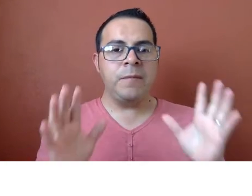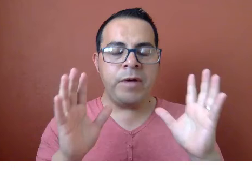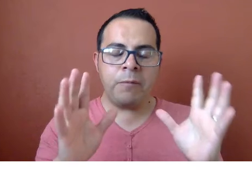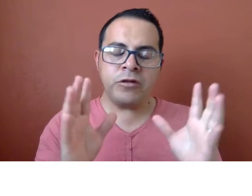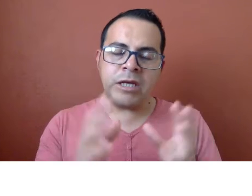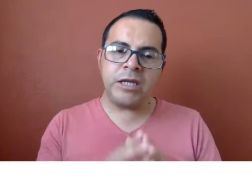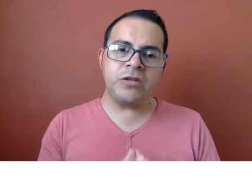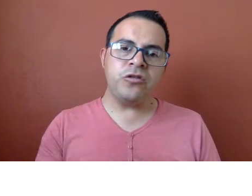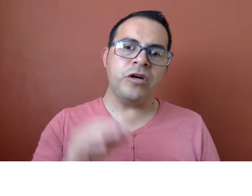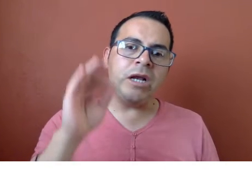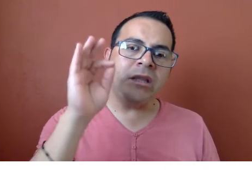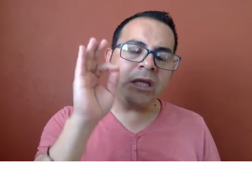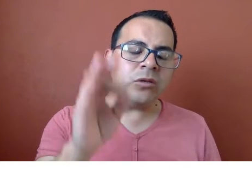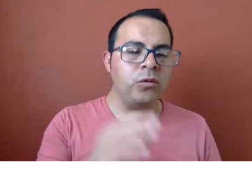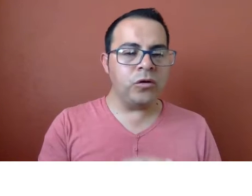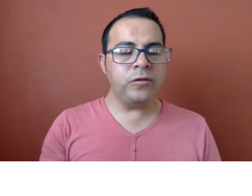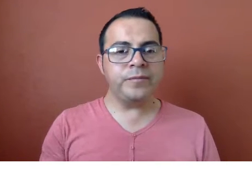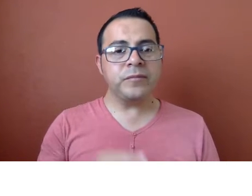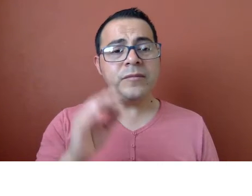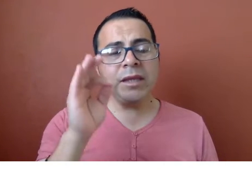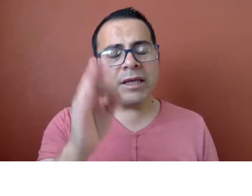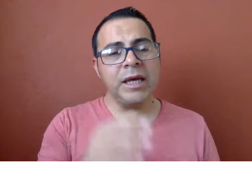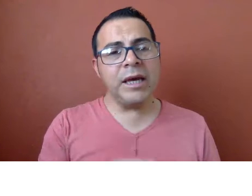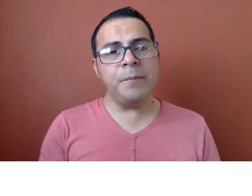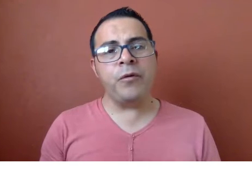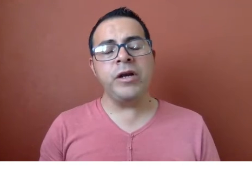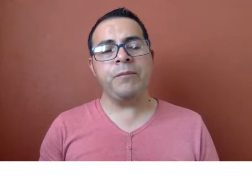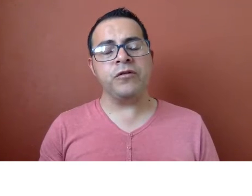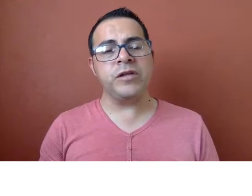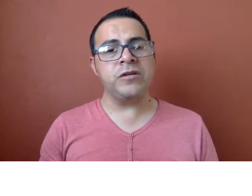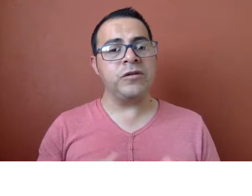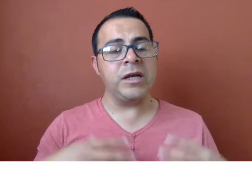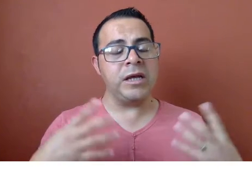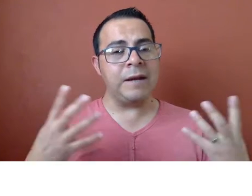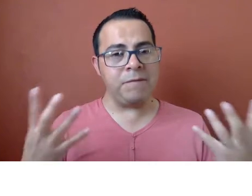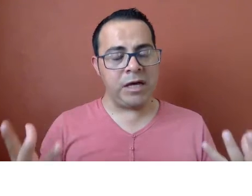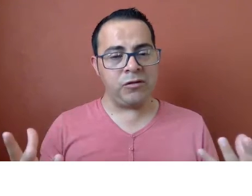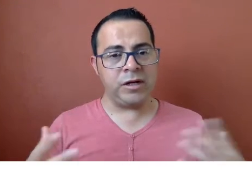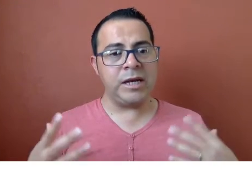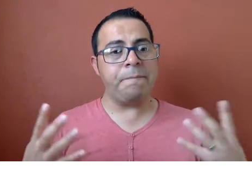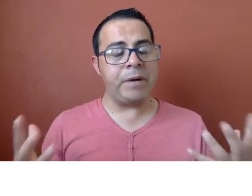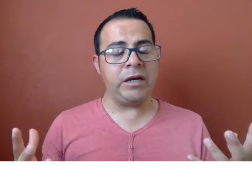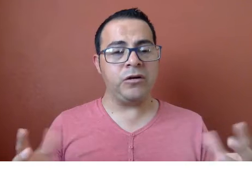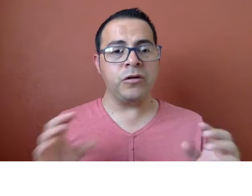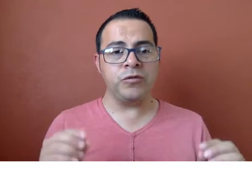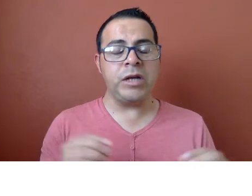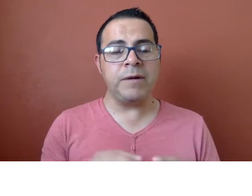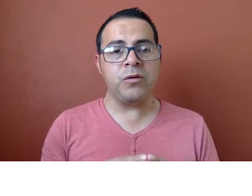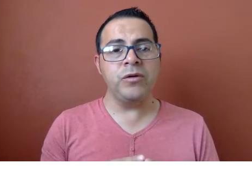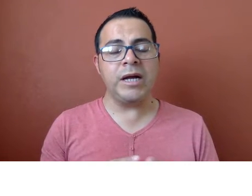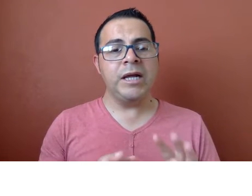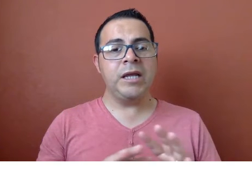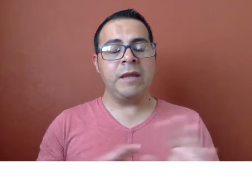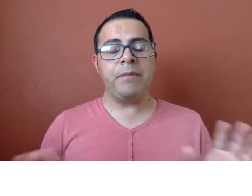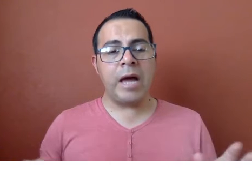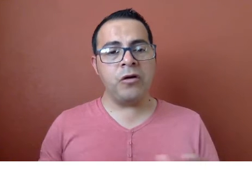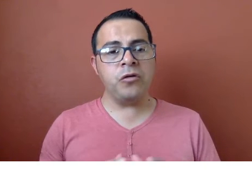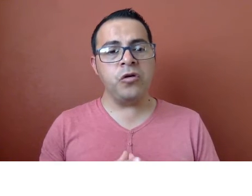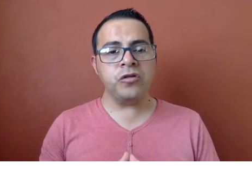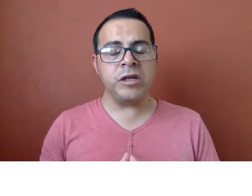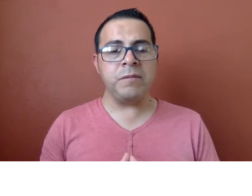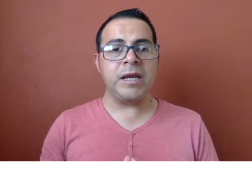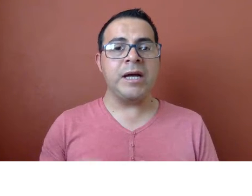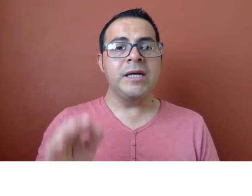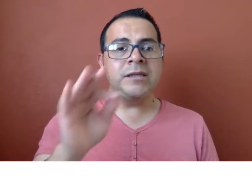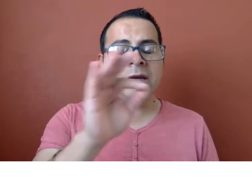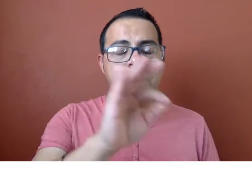respiratoria. Veamos de inicio el título que pone Proceso genera miedo, genera pánico, como si la vacuna de plano